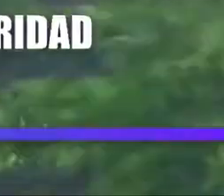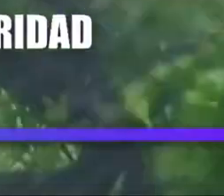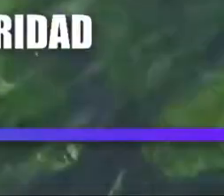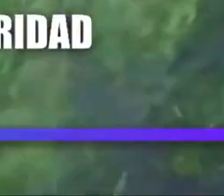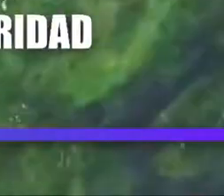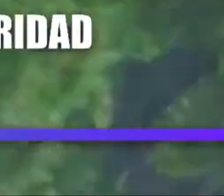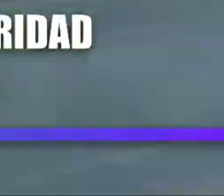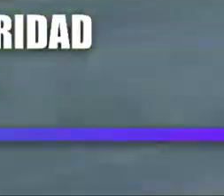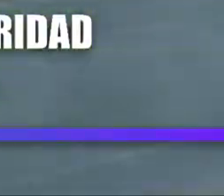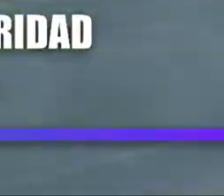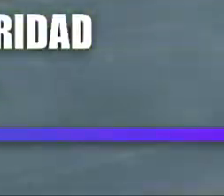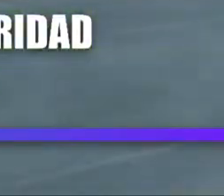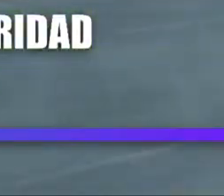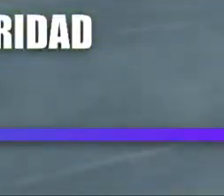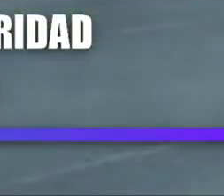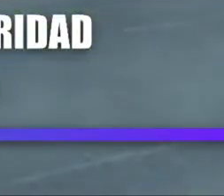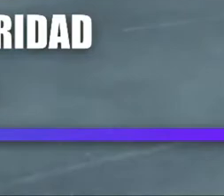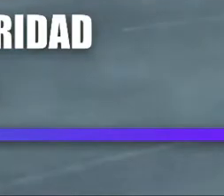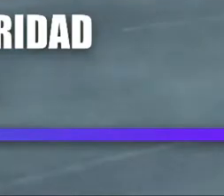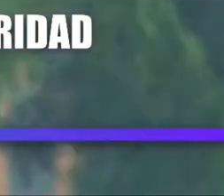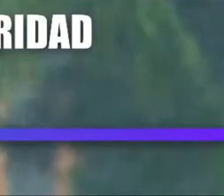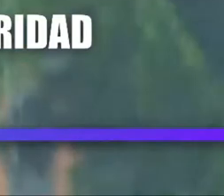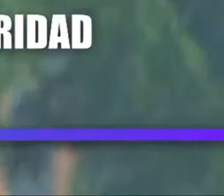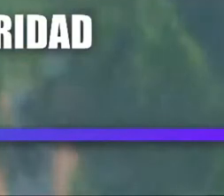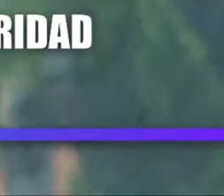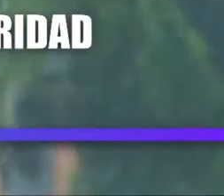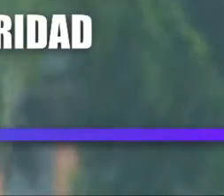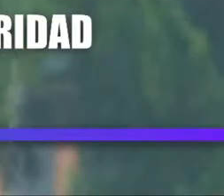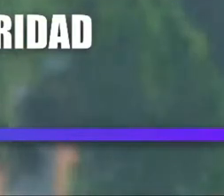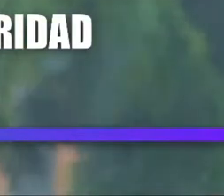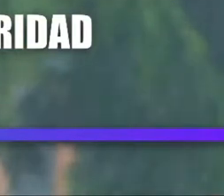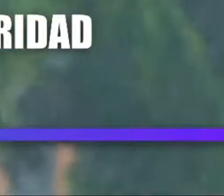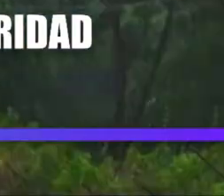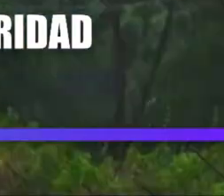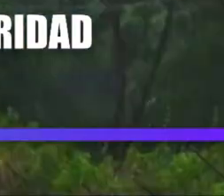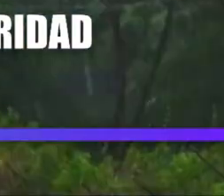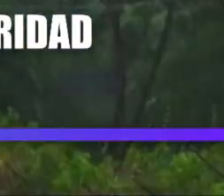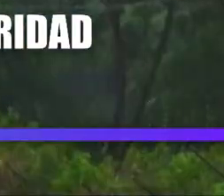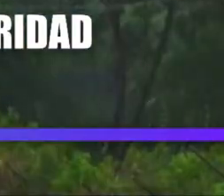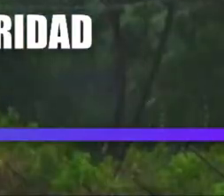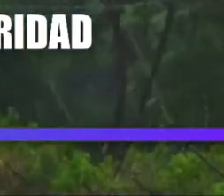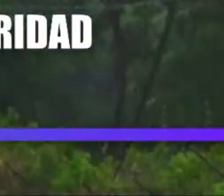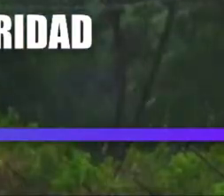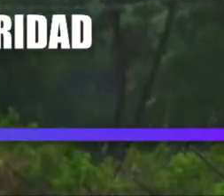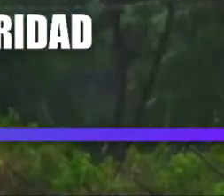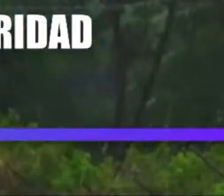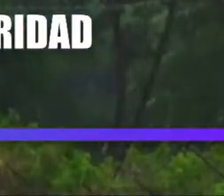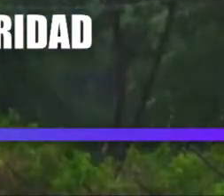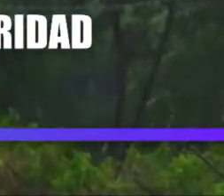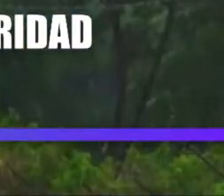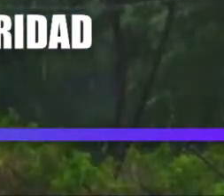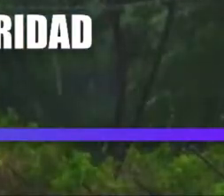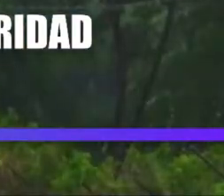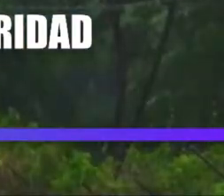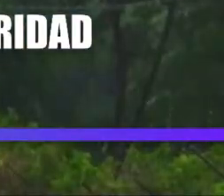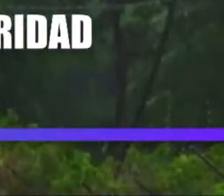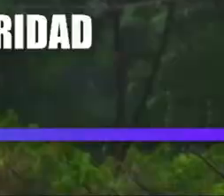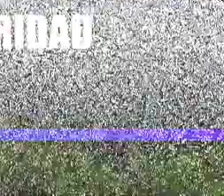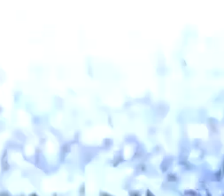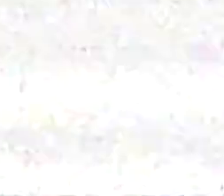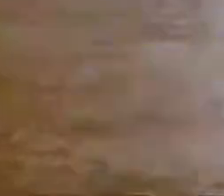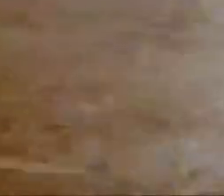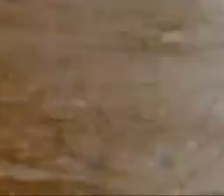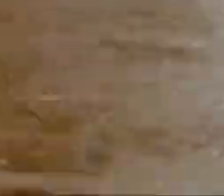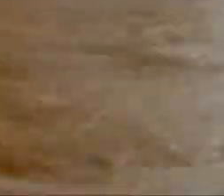Ante las constantes y fuertes lluvias, el canal parlamentario le brinda las siguientes recomendaciones para seguridad de usted y su